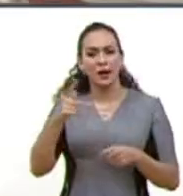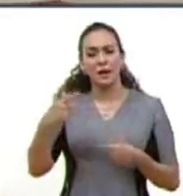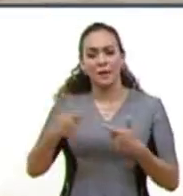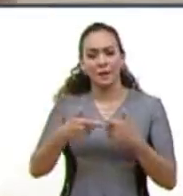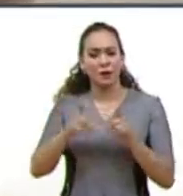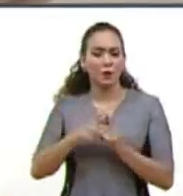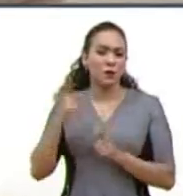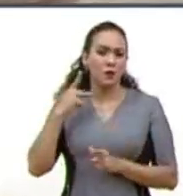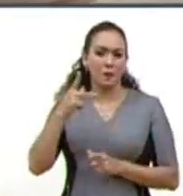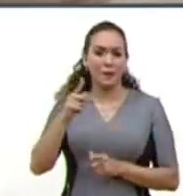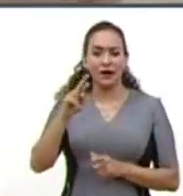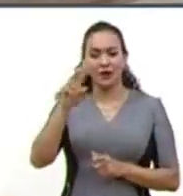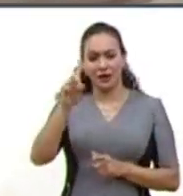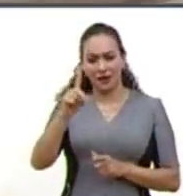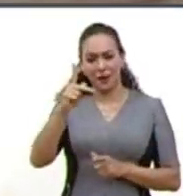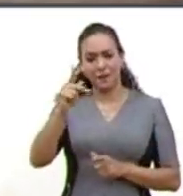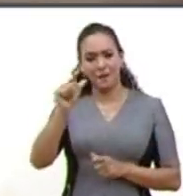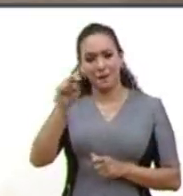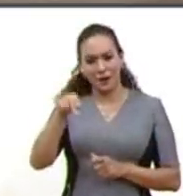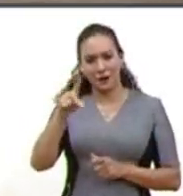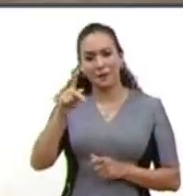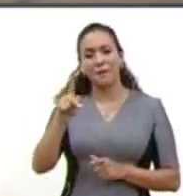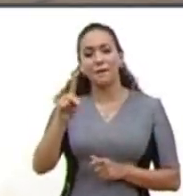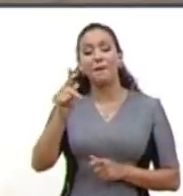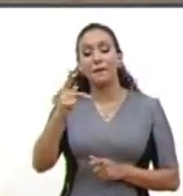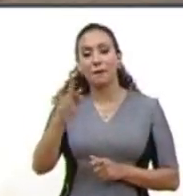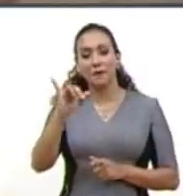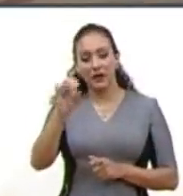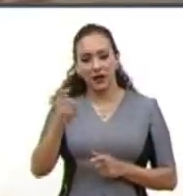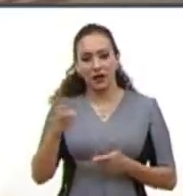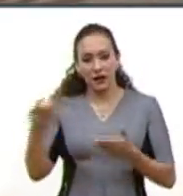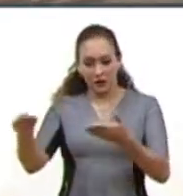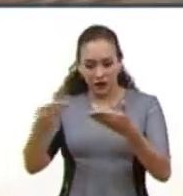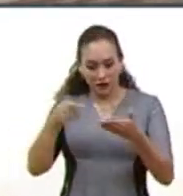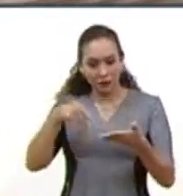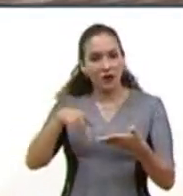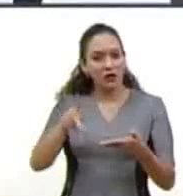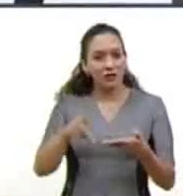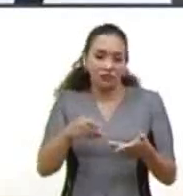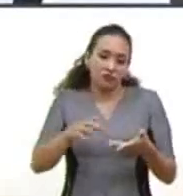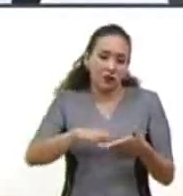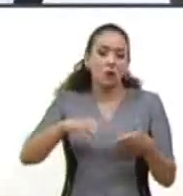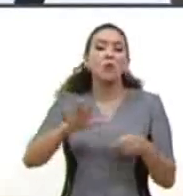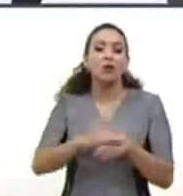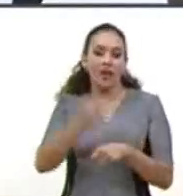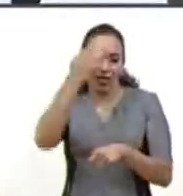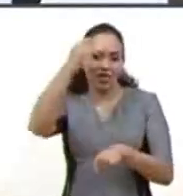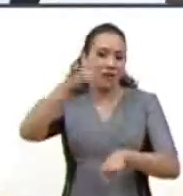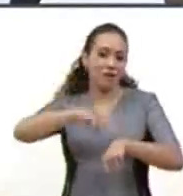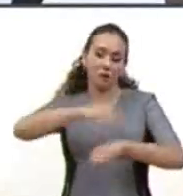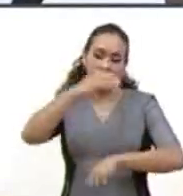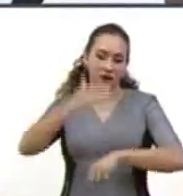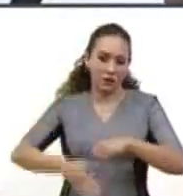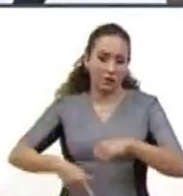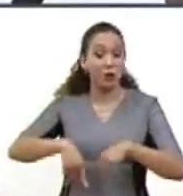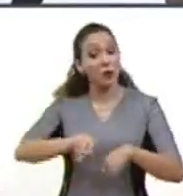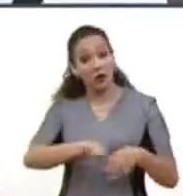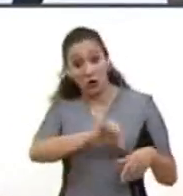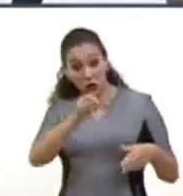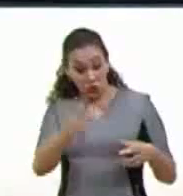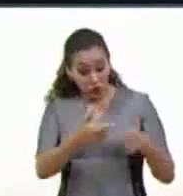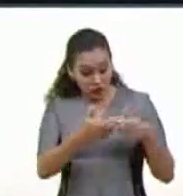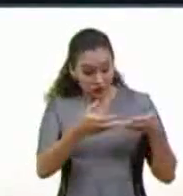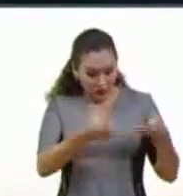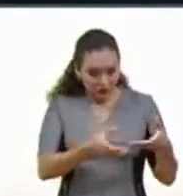PRD, PAN y PRI, debido a que uno de estos fue presentado de manera extemporánea, mientras que en el resto se impugnaron de